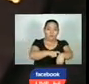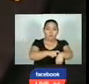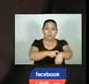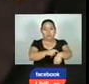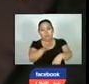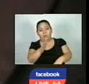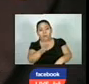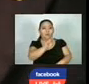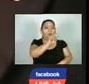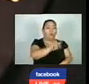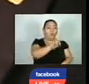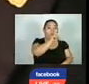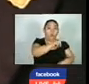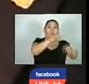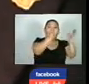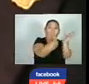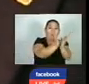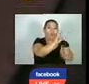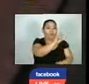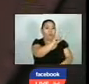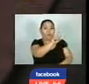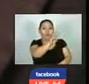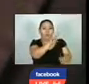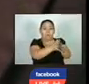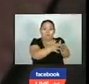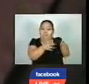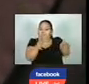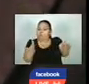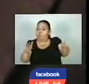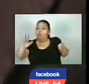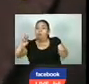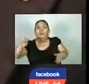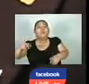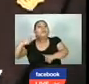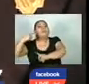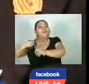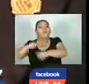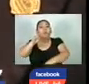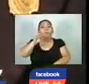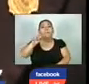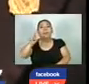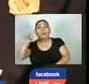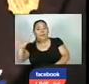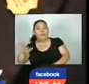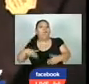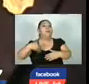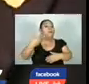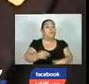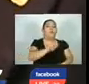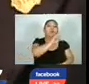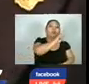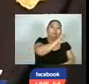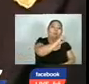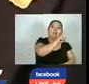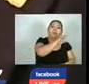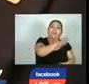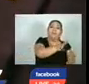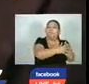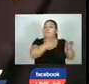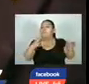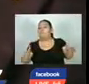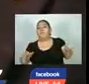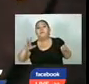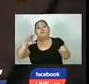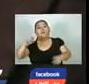comprendidos del 1 de mayo de 2012 al 30 de abril de 2015 y del 1 de mayo de 2015 al 30 de